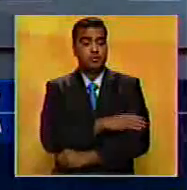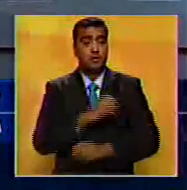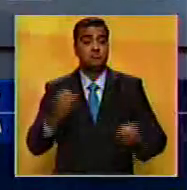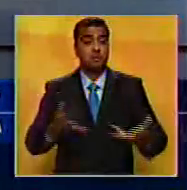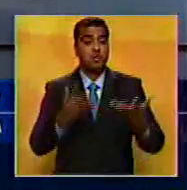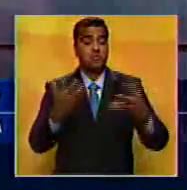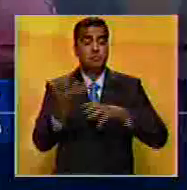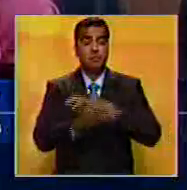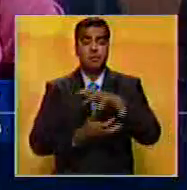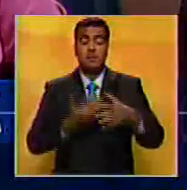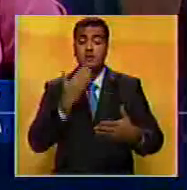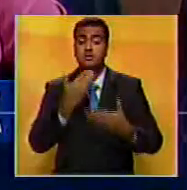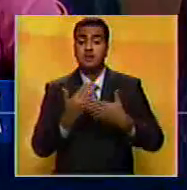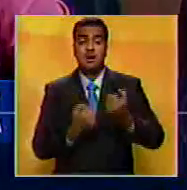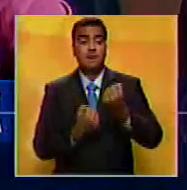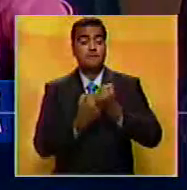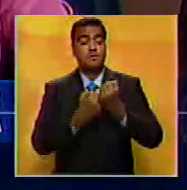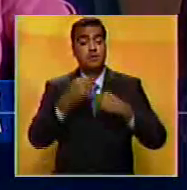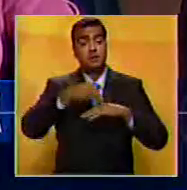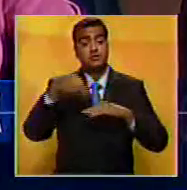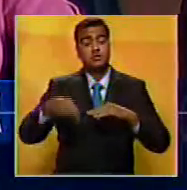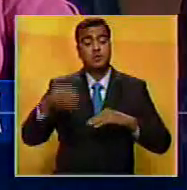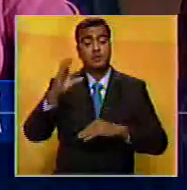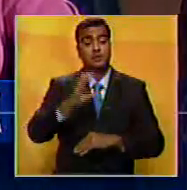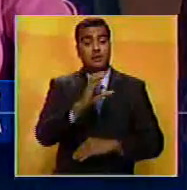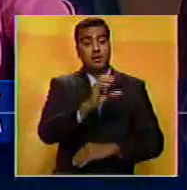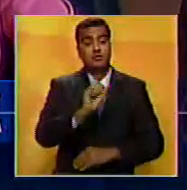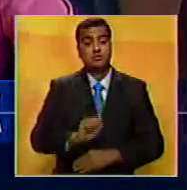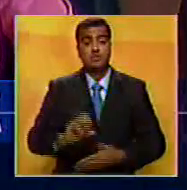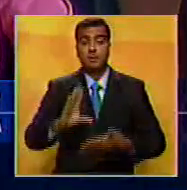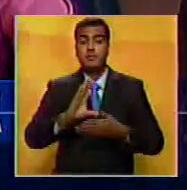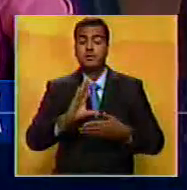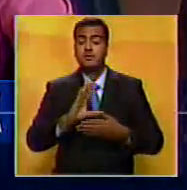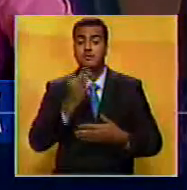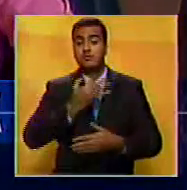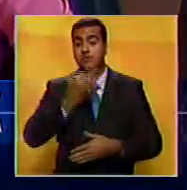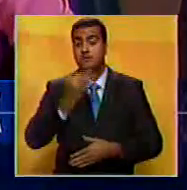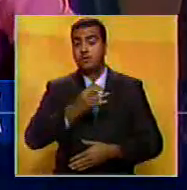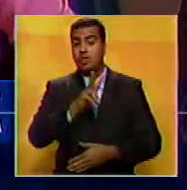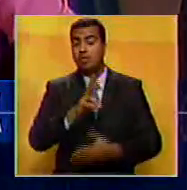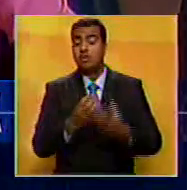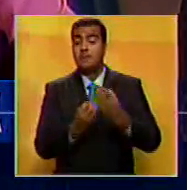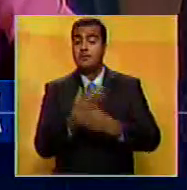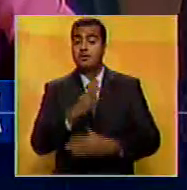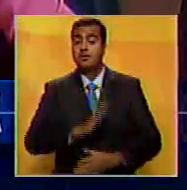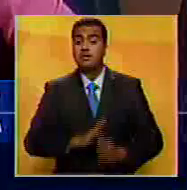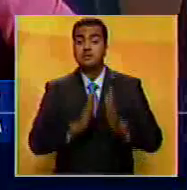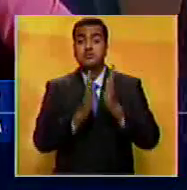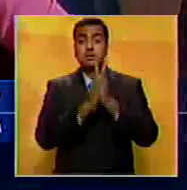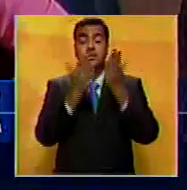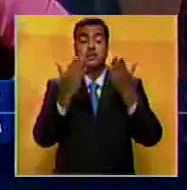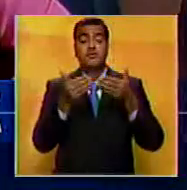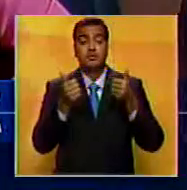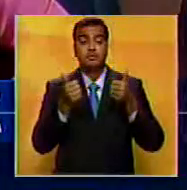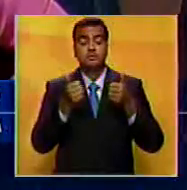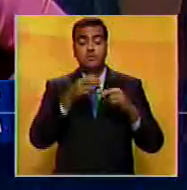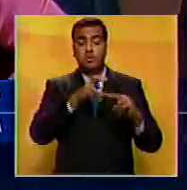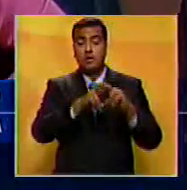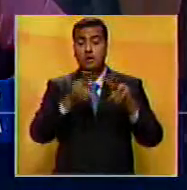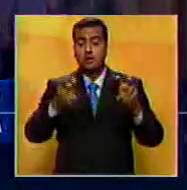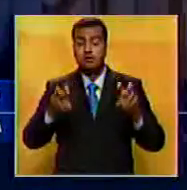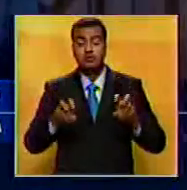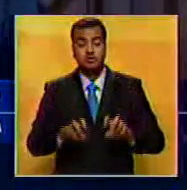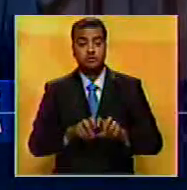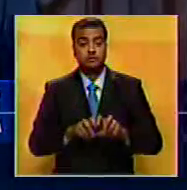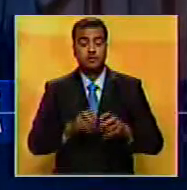violencia. Agradeció el respaldo de naciones del Caribe, Centro y Suramérica. Confirmó que el 2 de mayo estará en San Salvador para una reunión